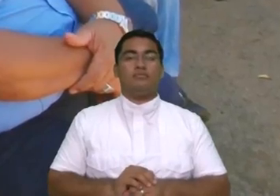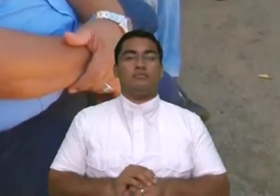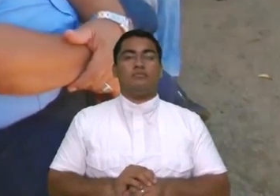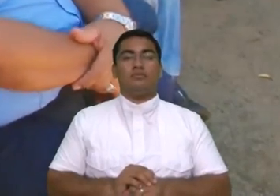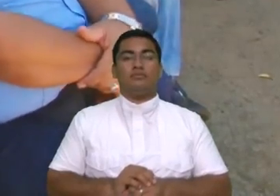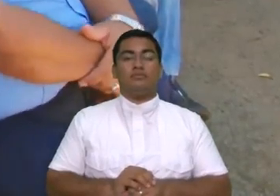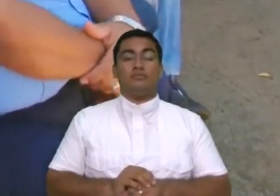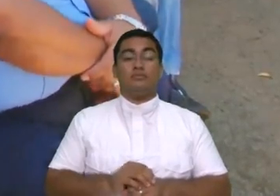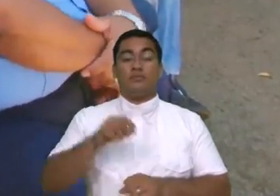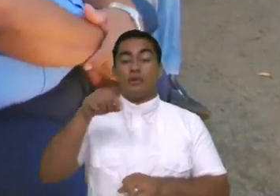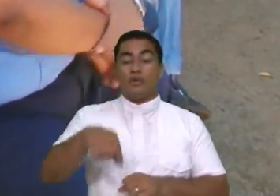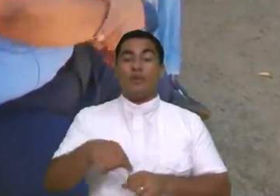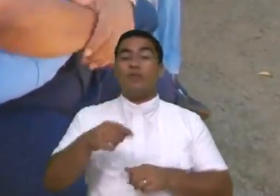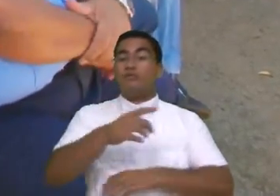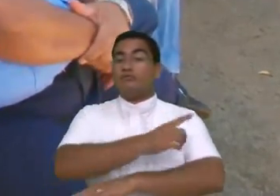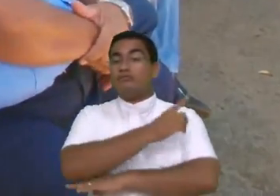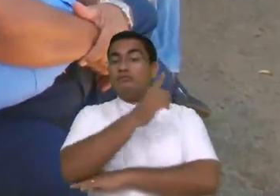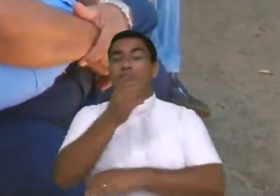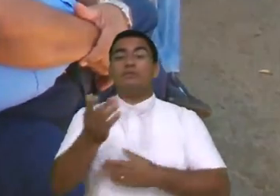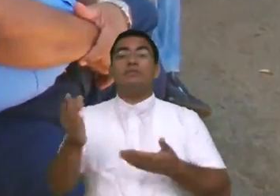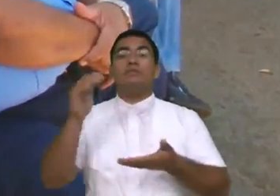en este relanzamiento,